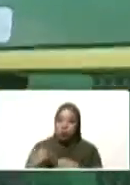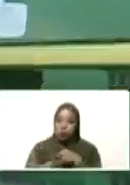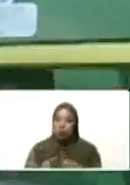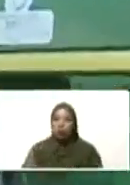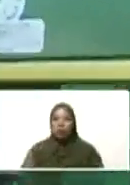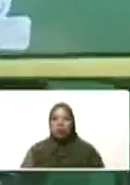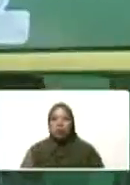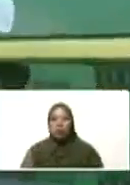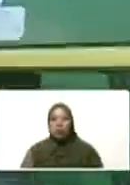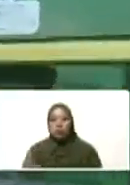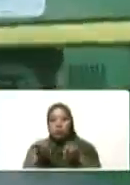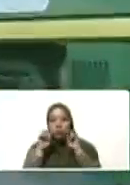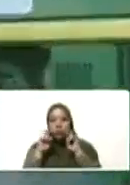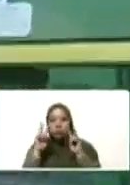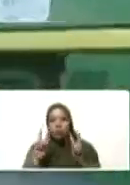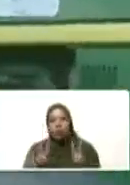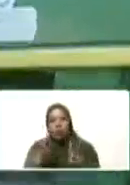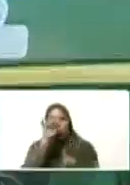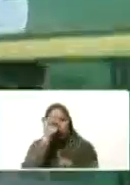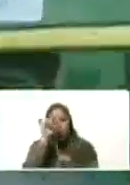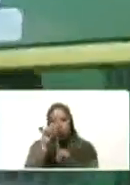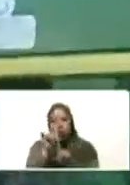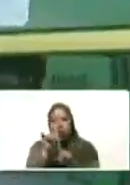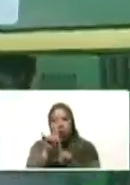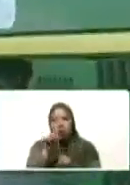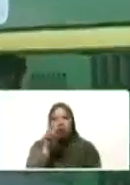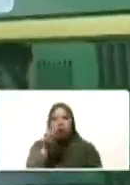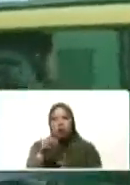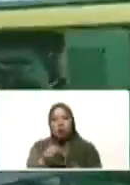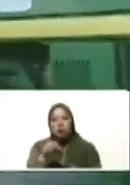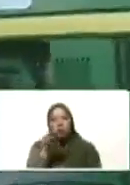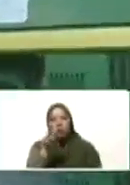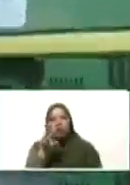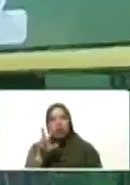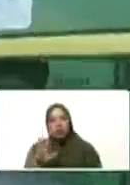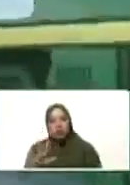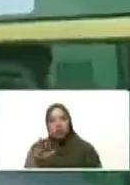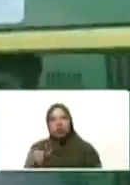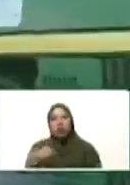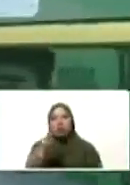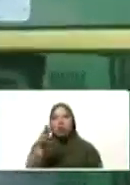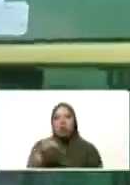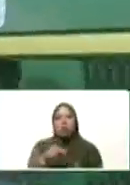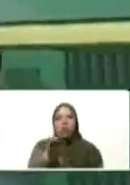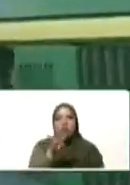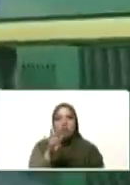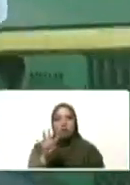ya visualizando el horizonte. 2023,